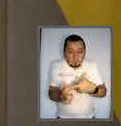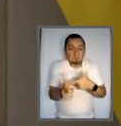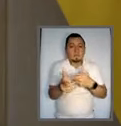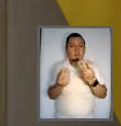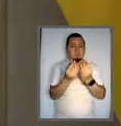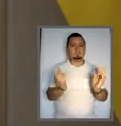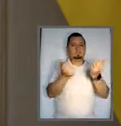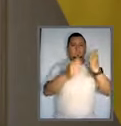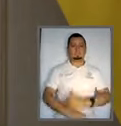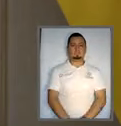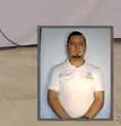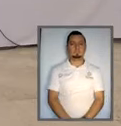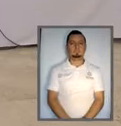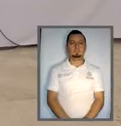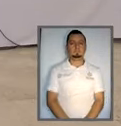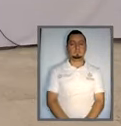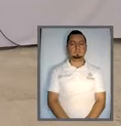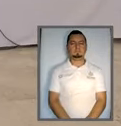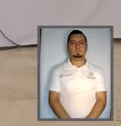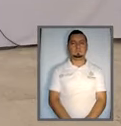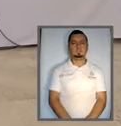gradual de recuperación.